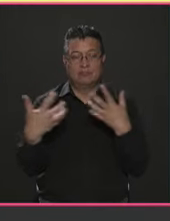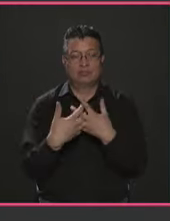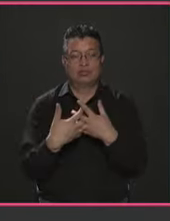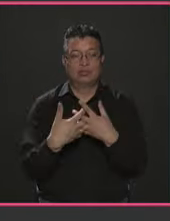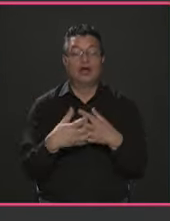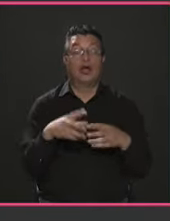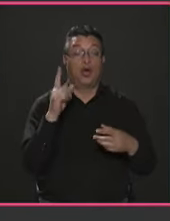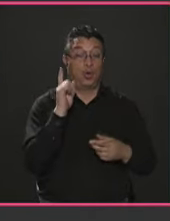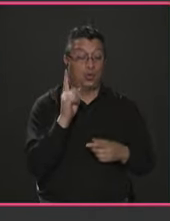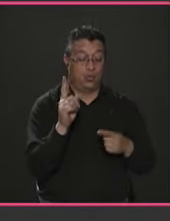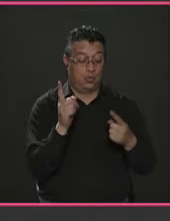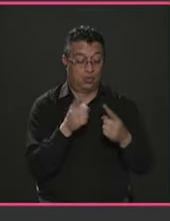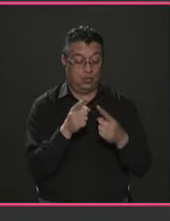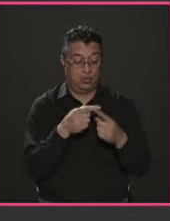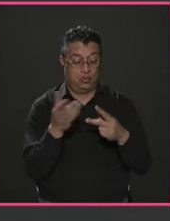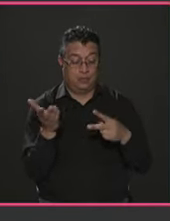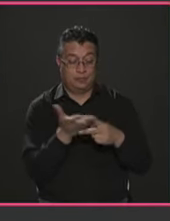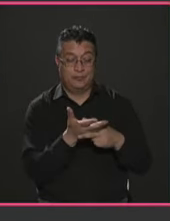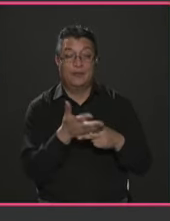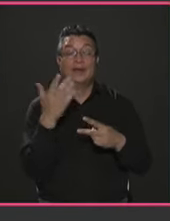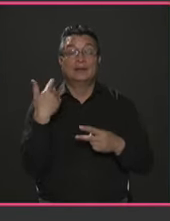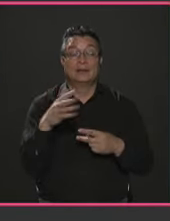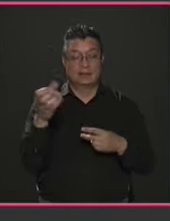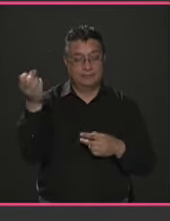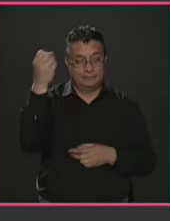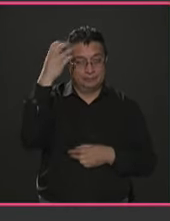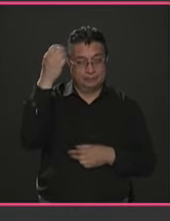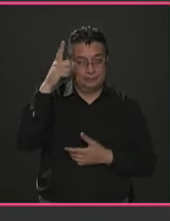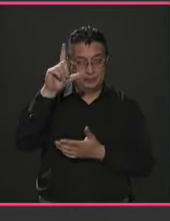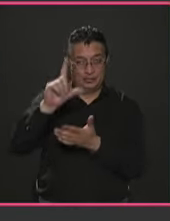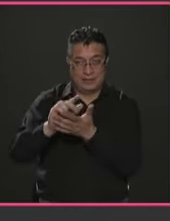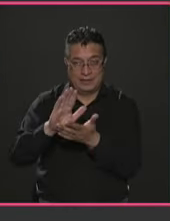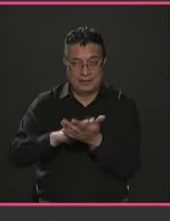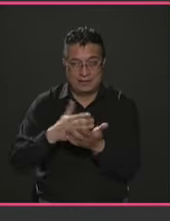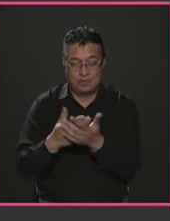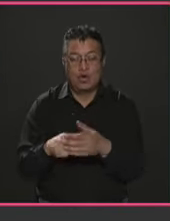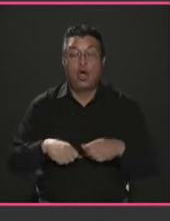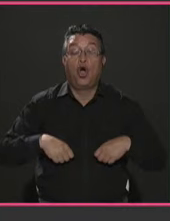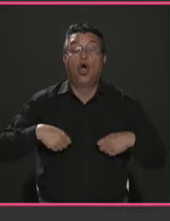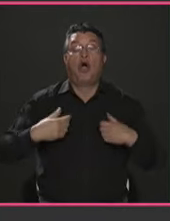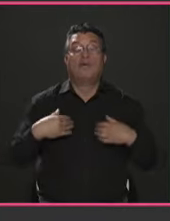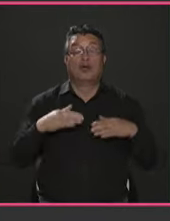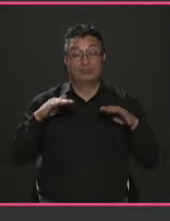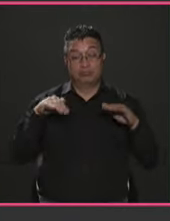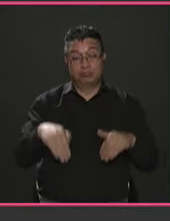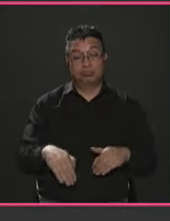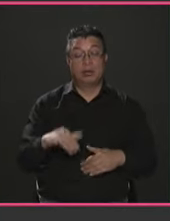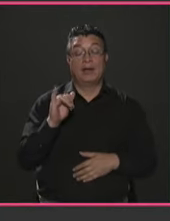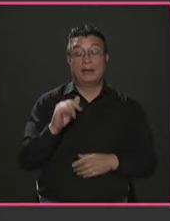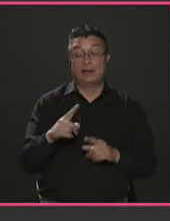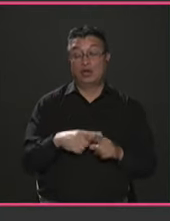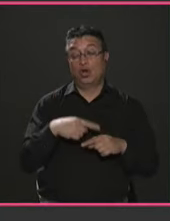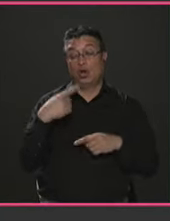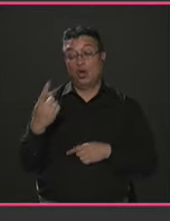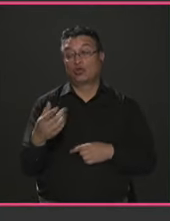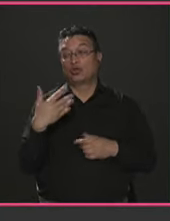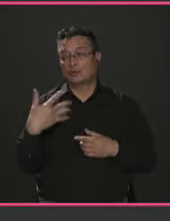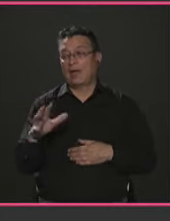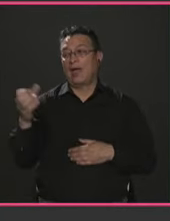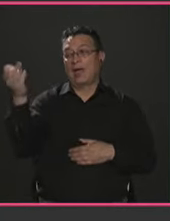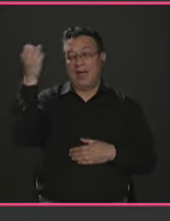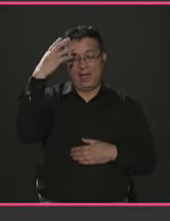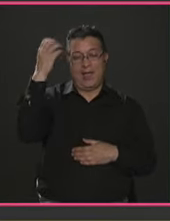por una parte lo que habíamos aprendido los centros de salud para adolescentes que tenían depresión y por otra parte lo que habíamos